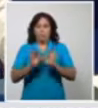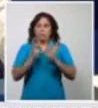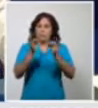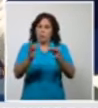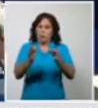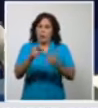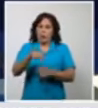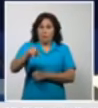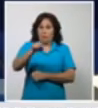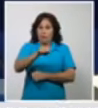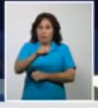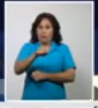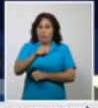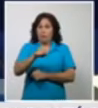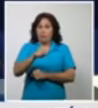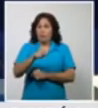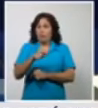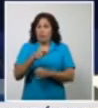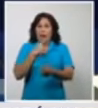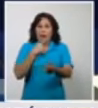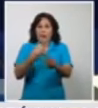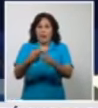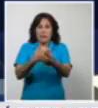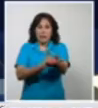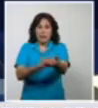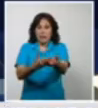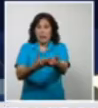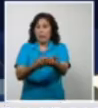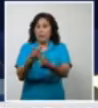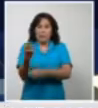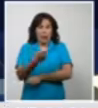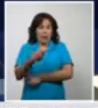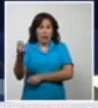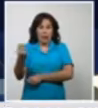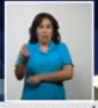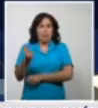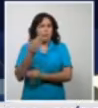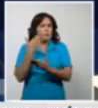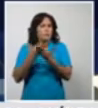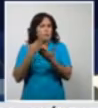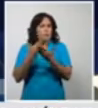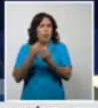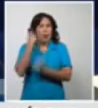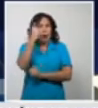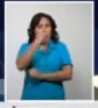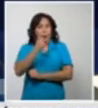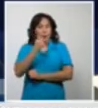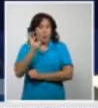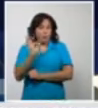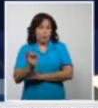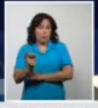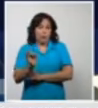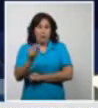los test rápidos lo que detectan es, como muy bien